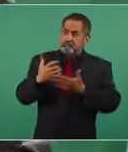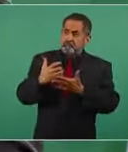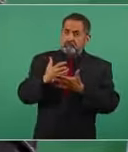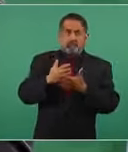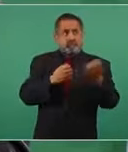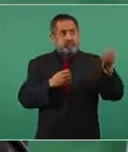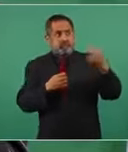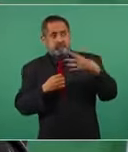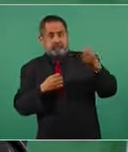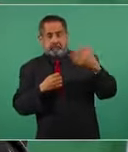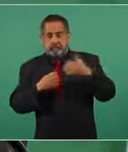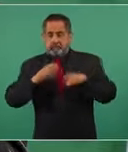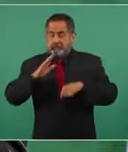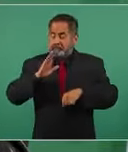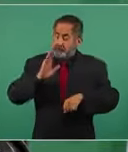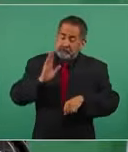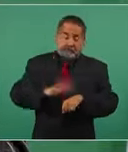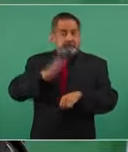en